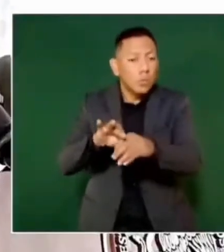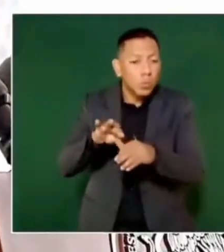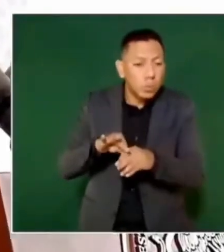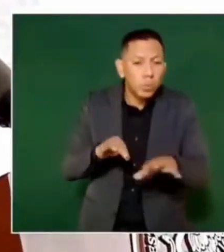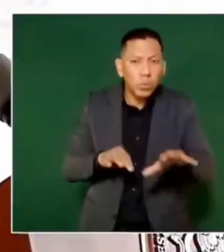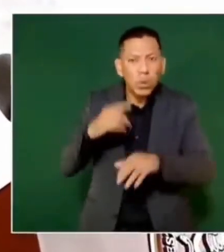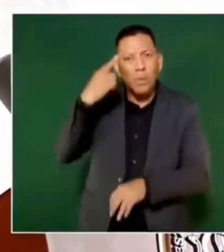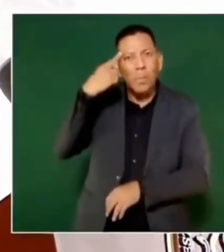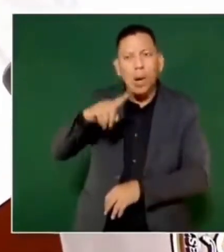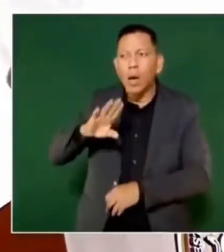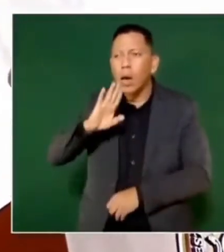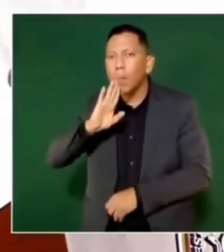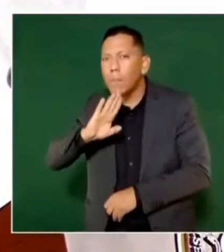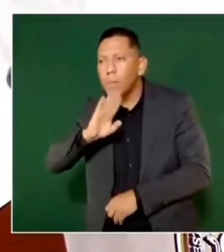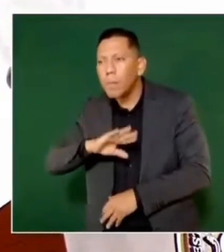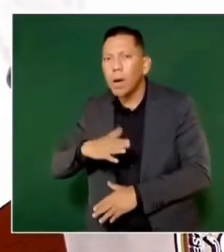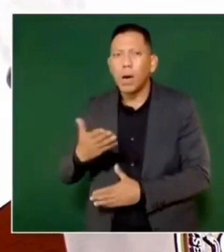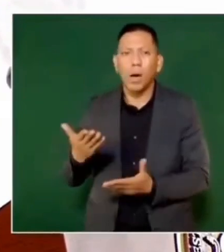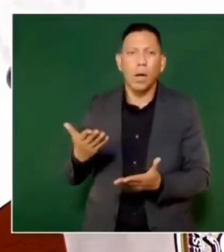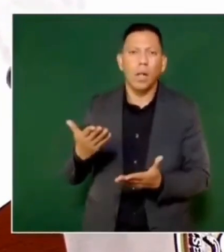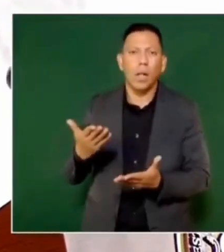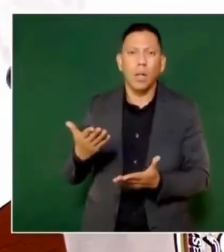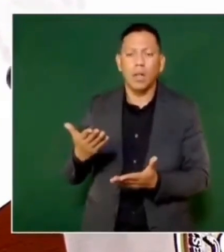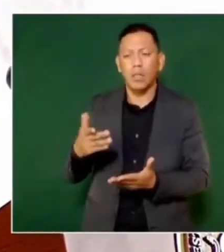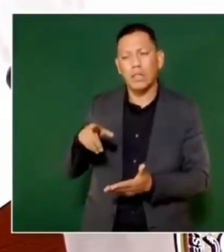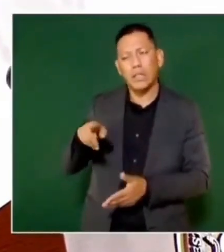corrupción el Poder Judicial.